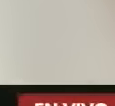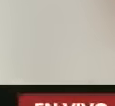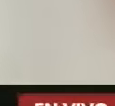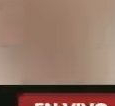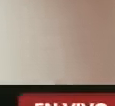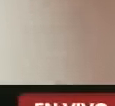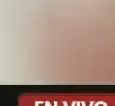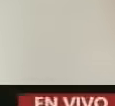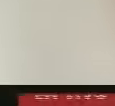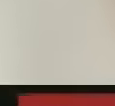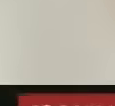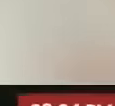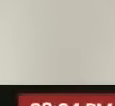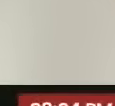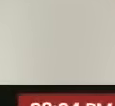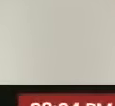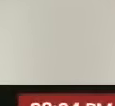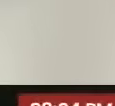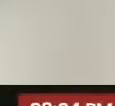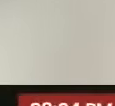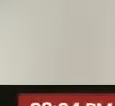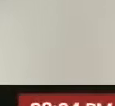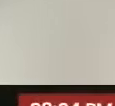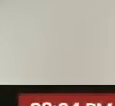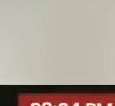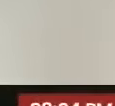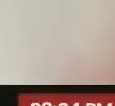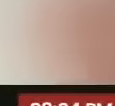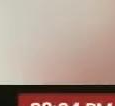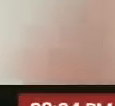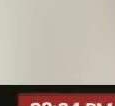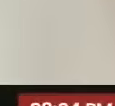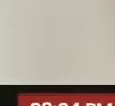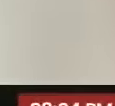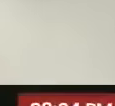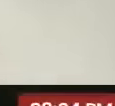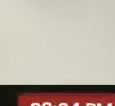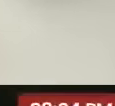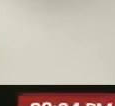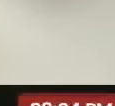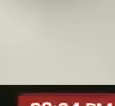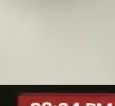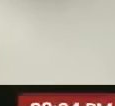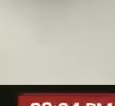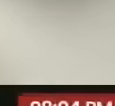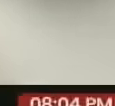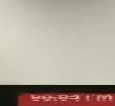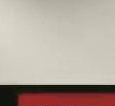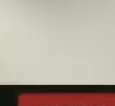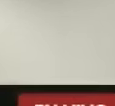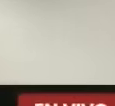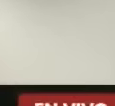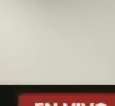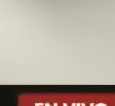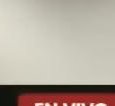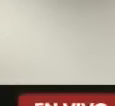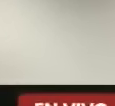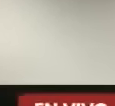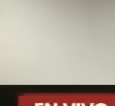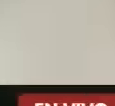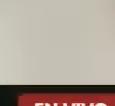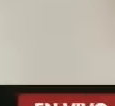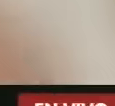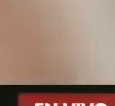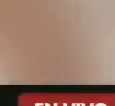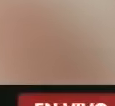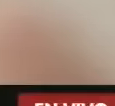tarde. Llevamos un sol inclemente, el sol que solo hace al mediodía, y bueno, las mujeres allí esperando a que llegara el